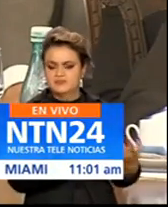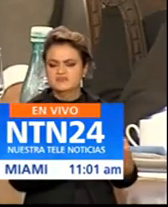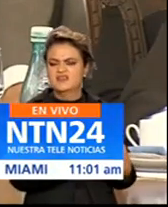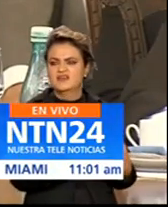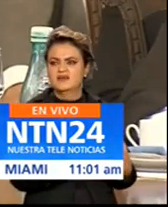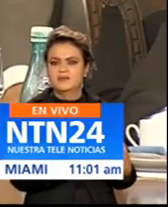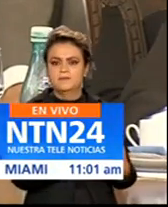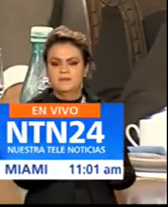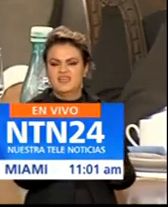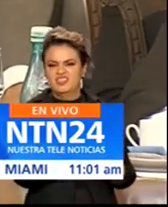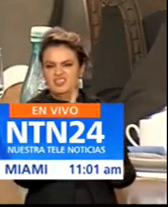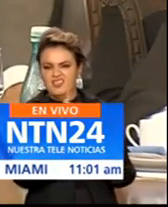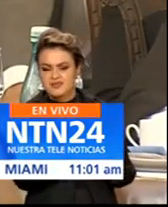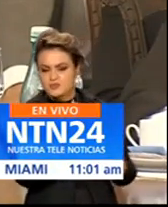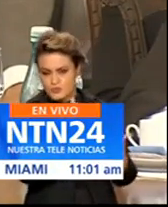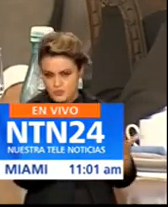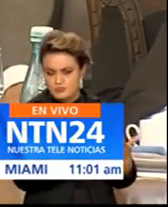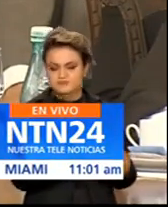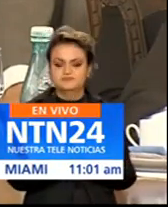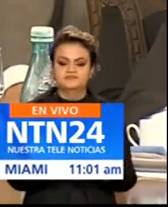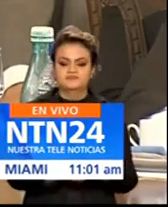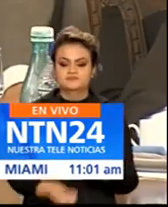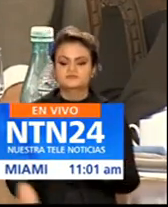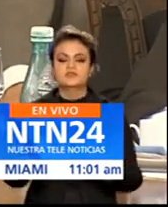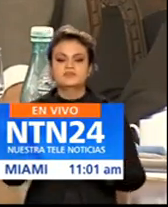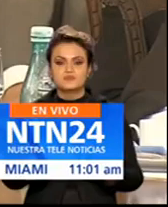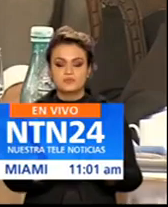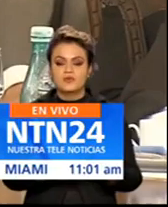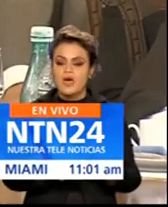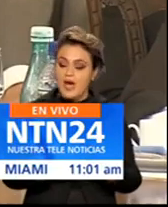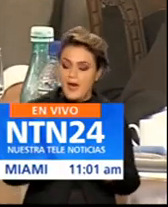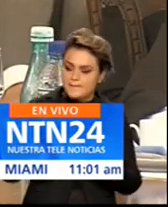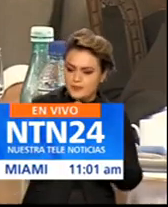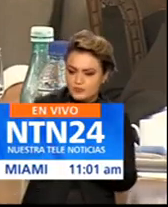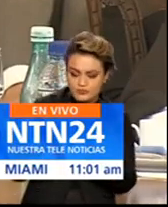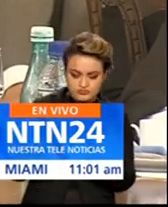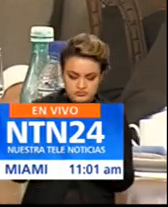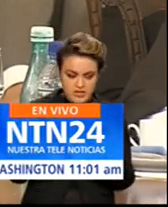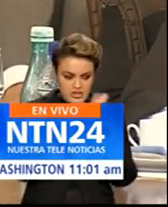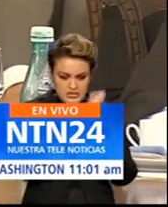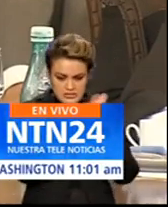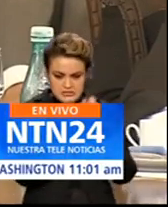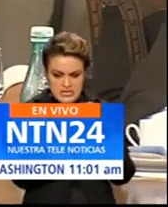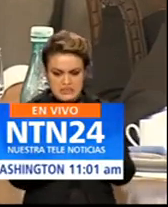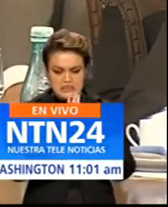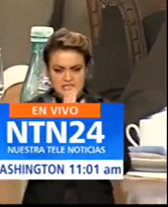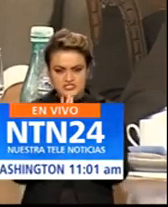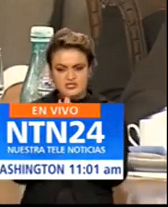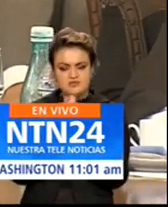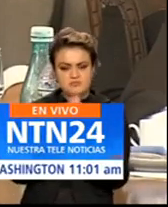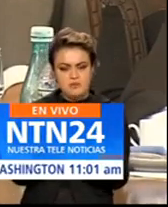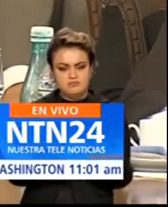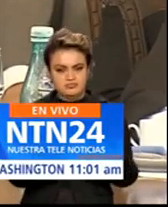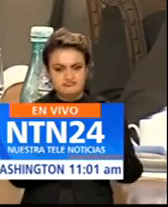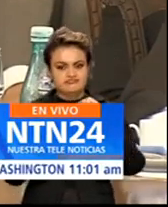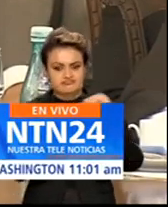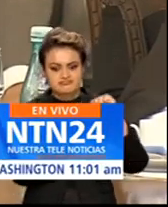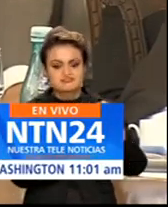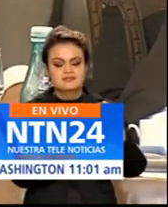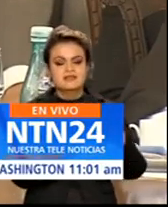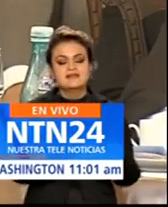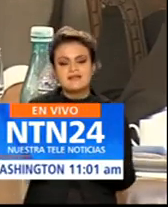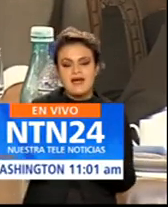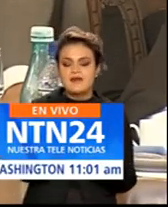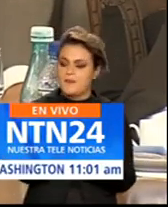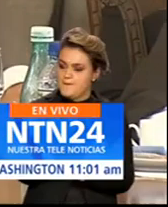democratización necesitamos una Sudamérica fuerte segura de sí misma y políticamente organizada esta aumenta las posibilidades de afirmar